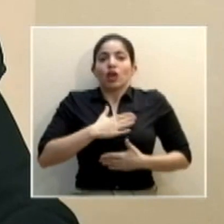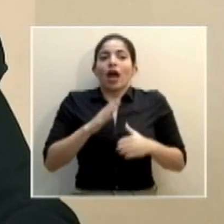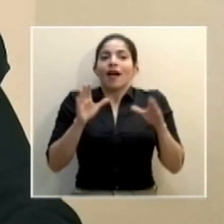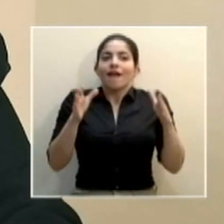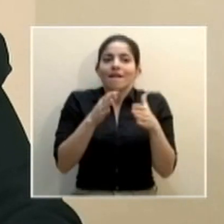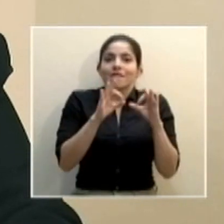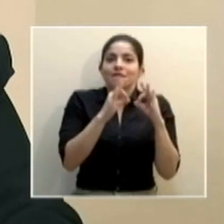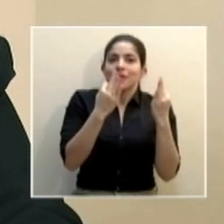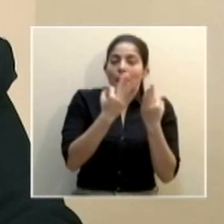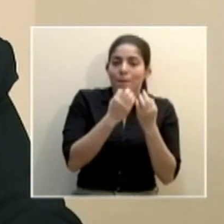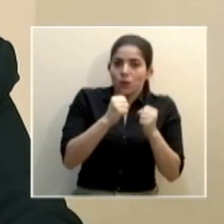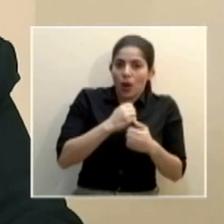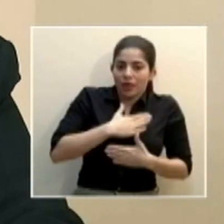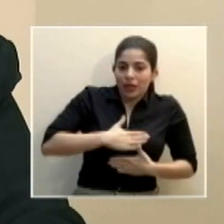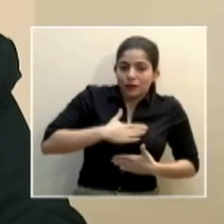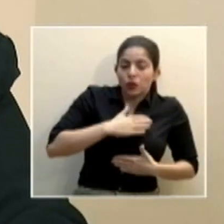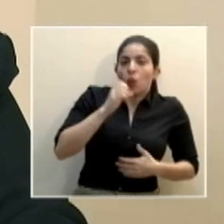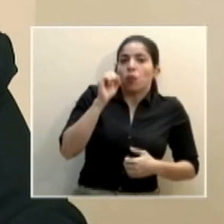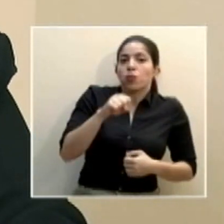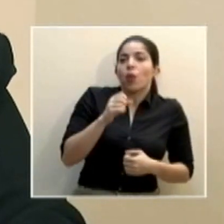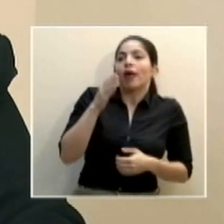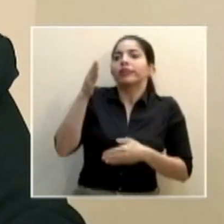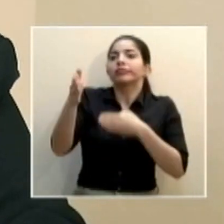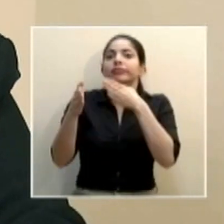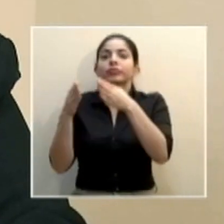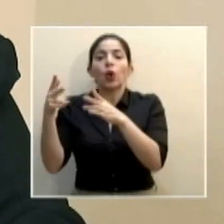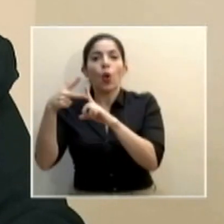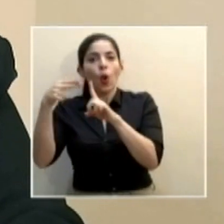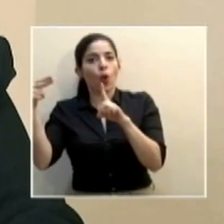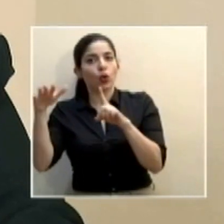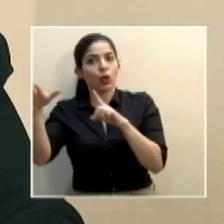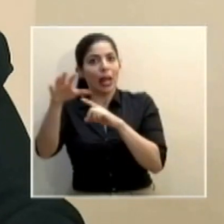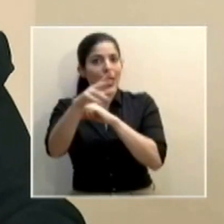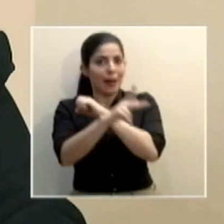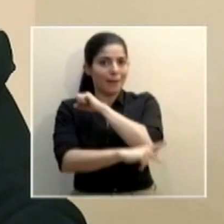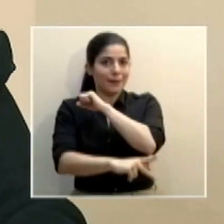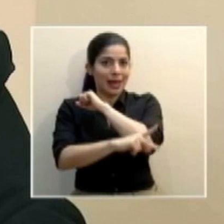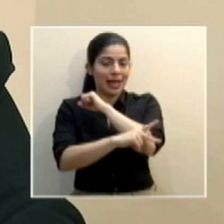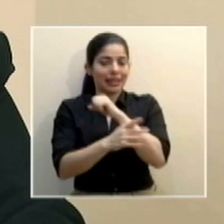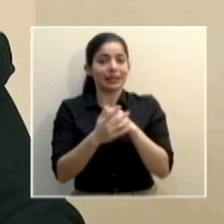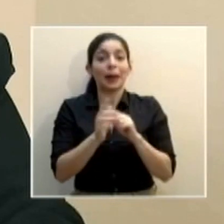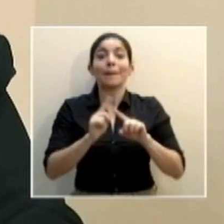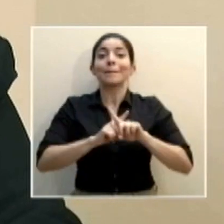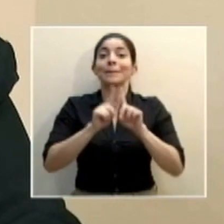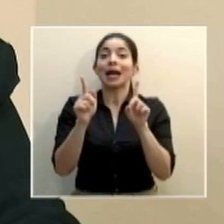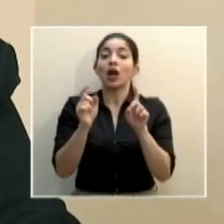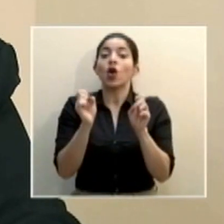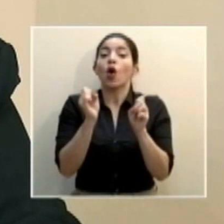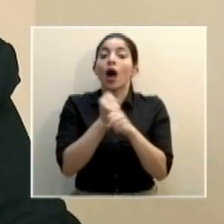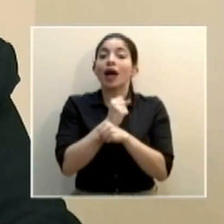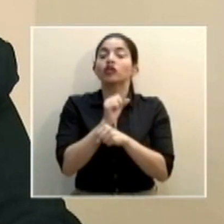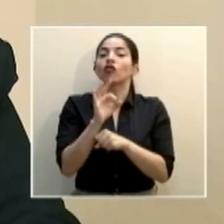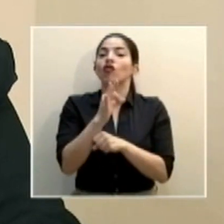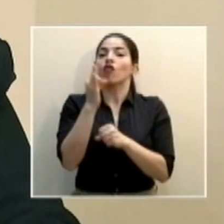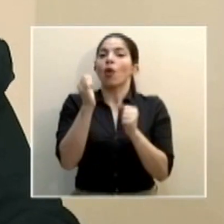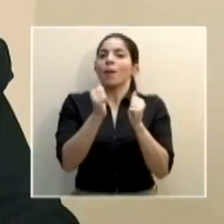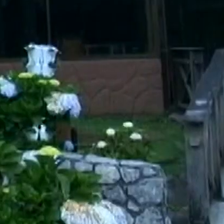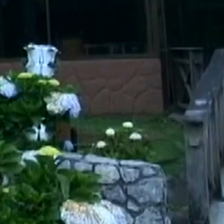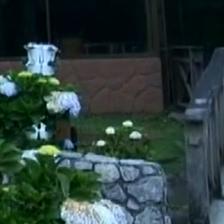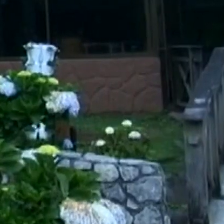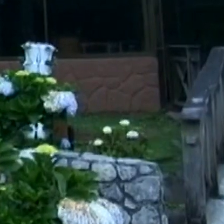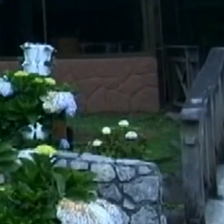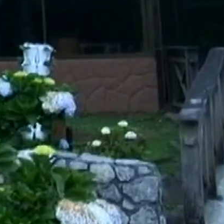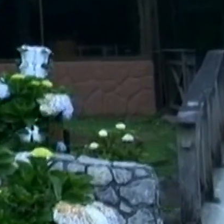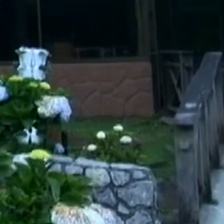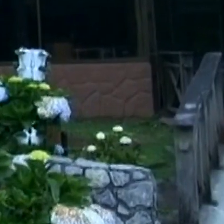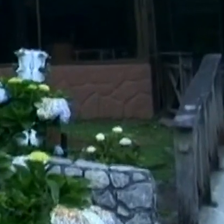familia, para que puedan venir a los hoteles de nuestro país, pero que lo hagamos de una forma responsable.